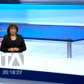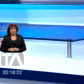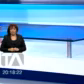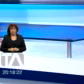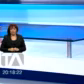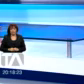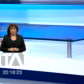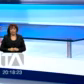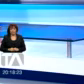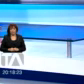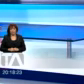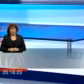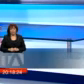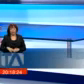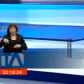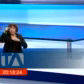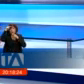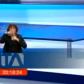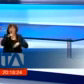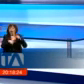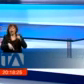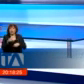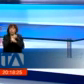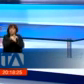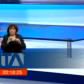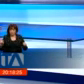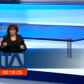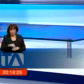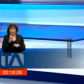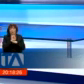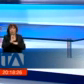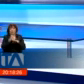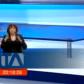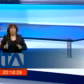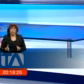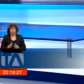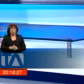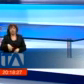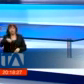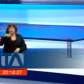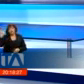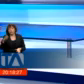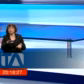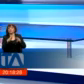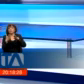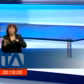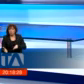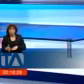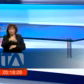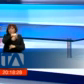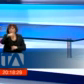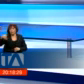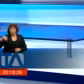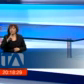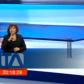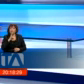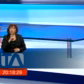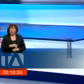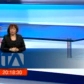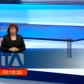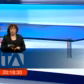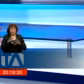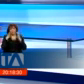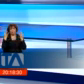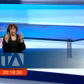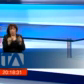Y tras la noticia de varios ecuatorianos desaparecidos y otros fallecidos entre la frontera de Estados Unidos y México, familiares de la migrante oriunda